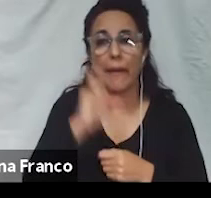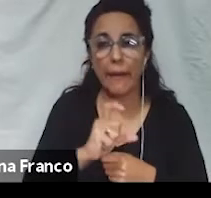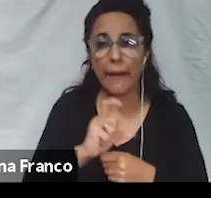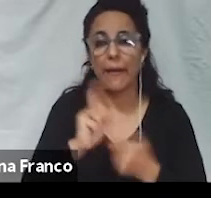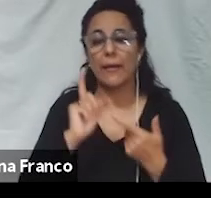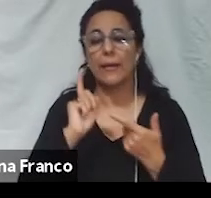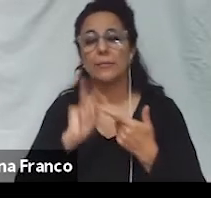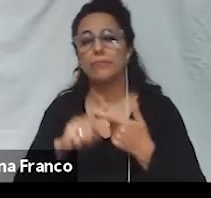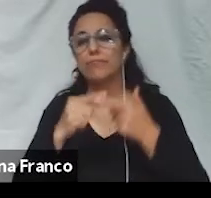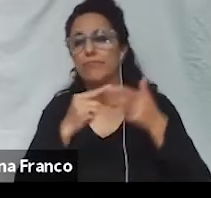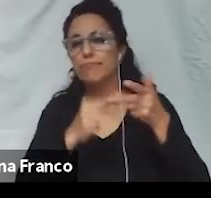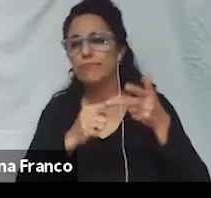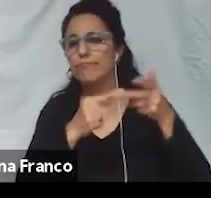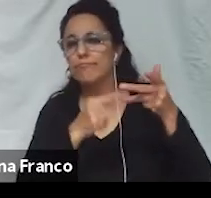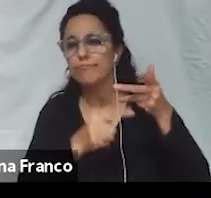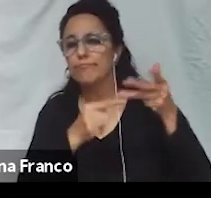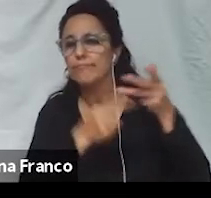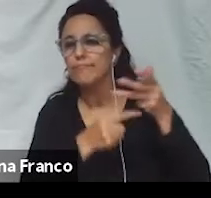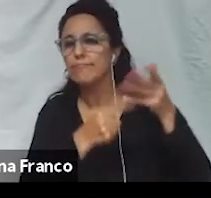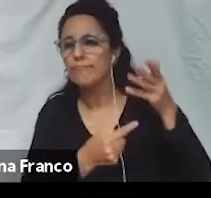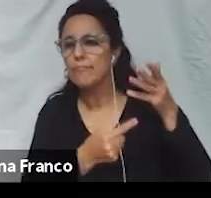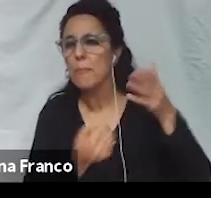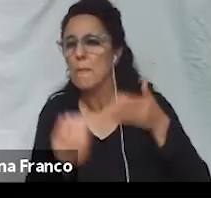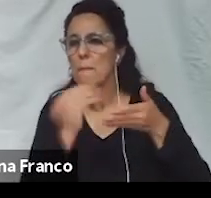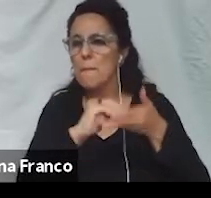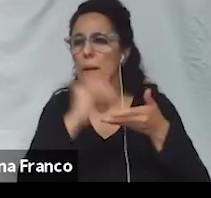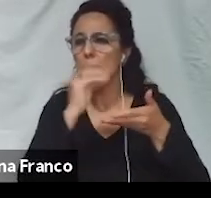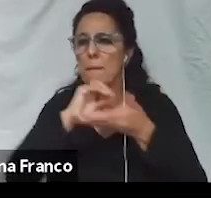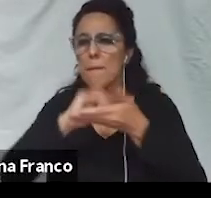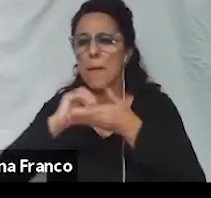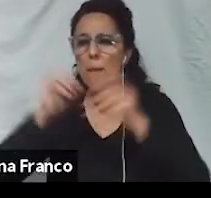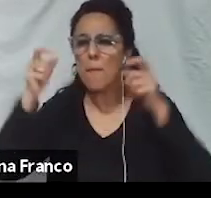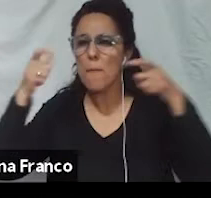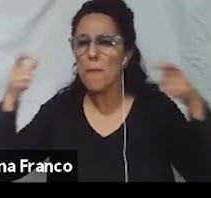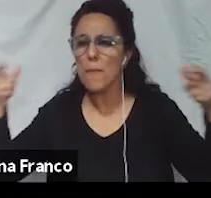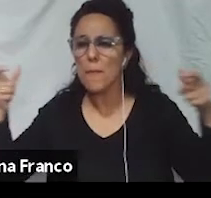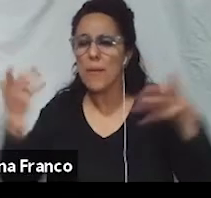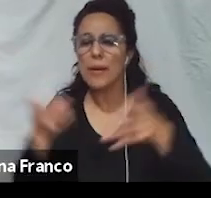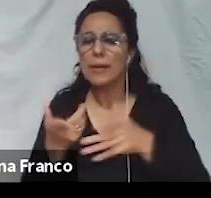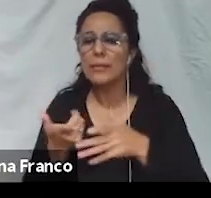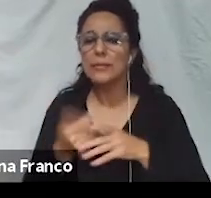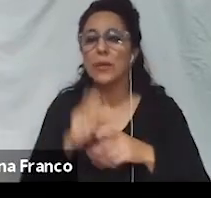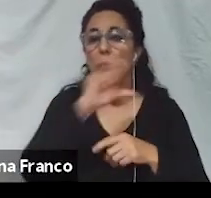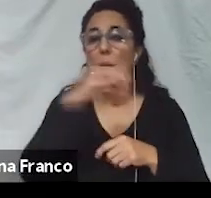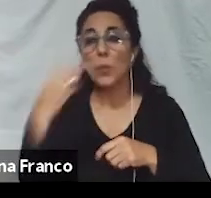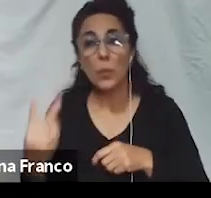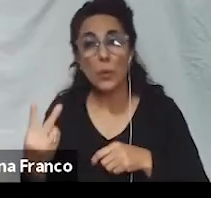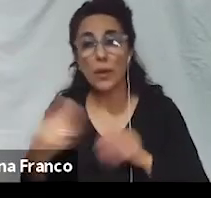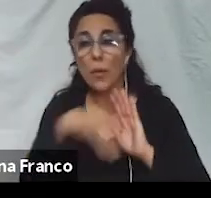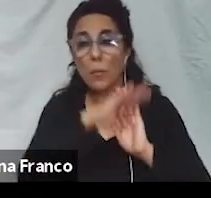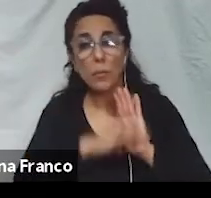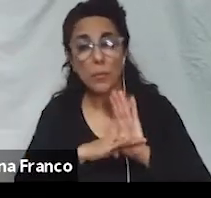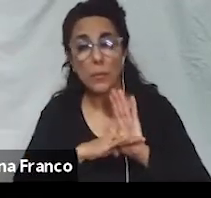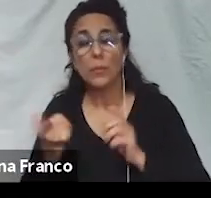React, lo que sea, más vamos a ir sumando, digamos, a nuestro currículum, por así decirlo, como